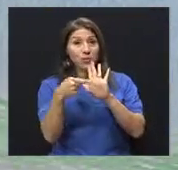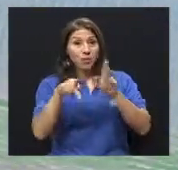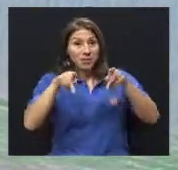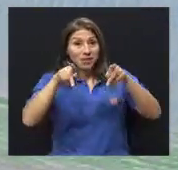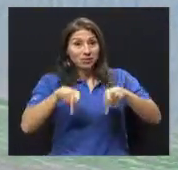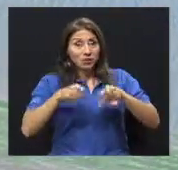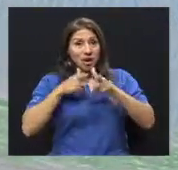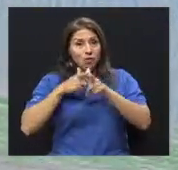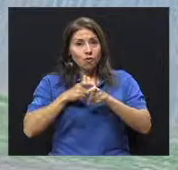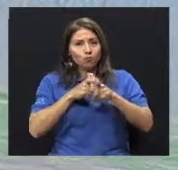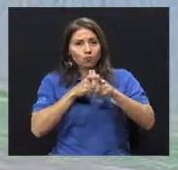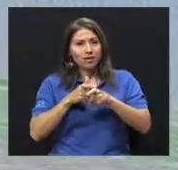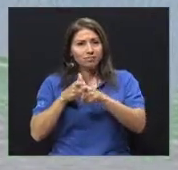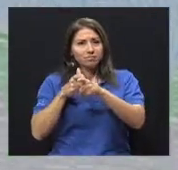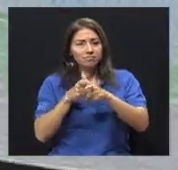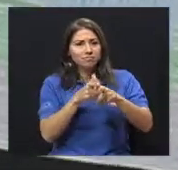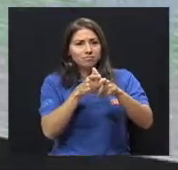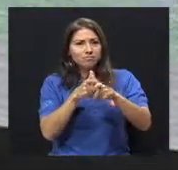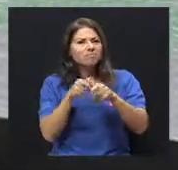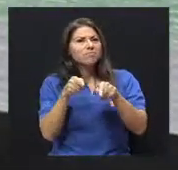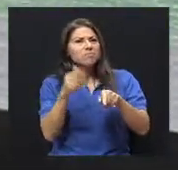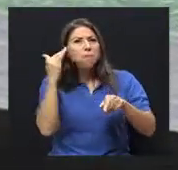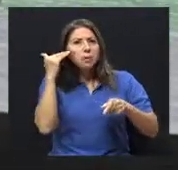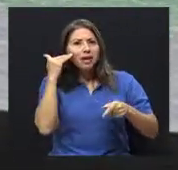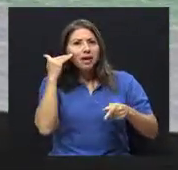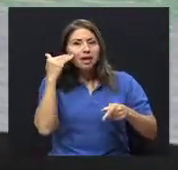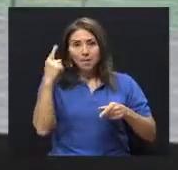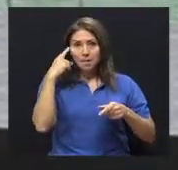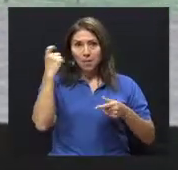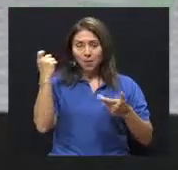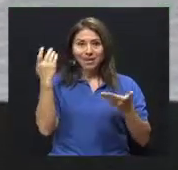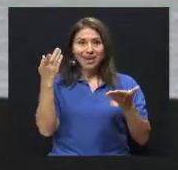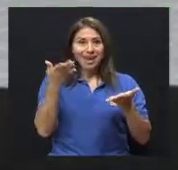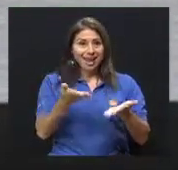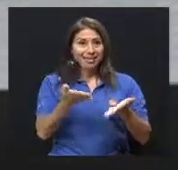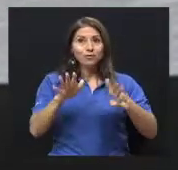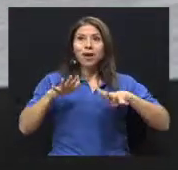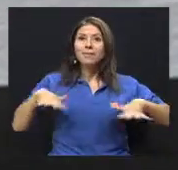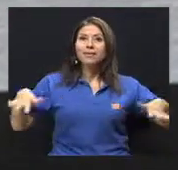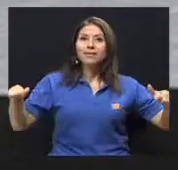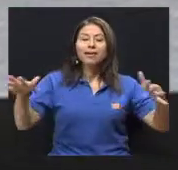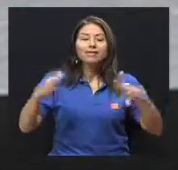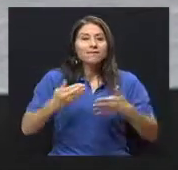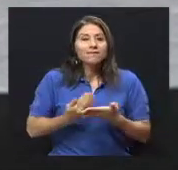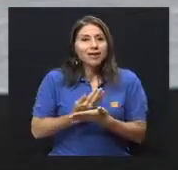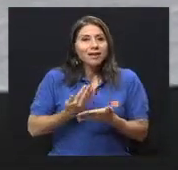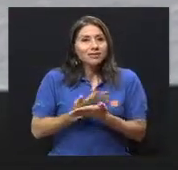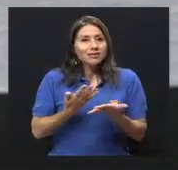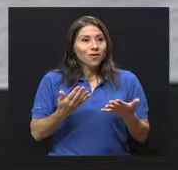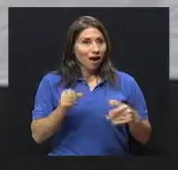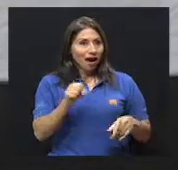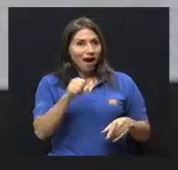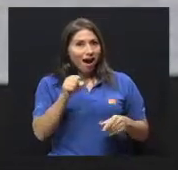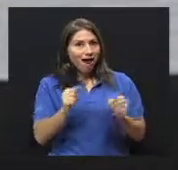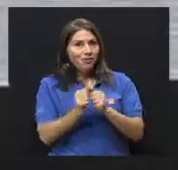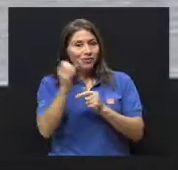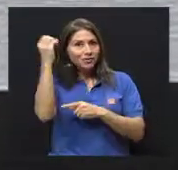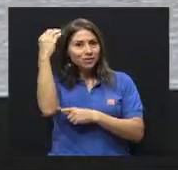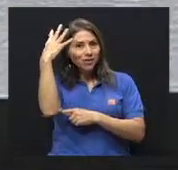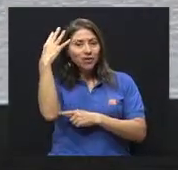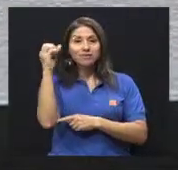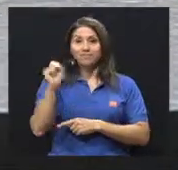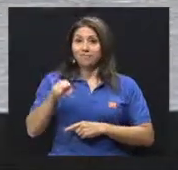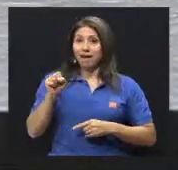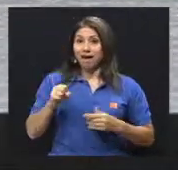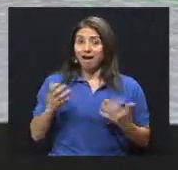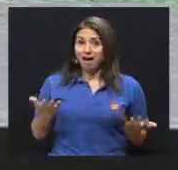aquí hay una persona corriendo. ¿Por qué? Anda en un ambiente fresco. Ajá, por el sol y todo.